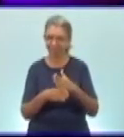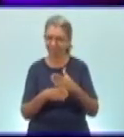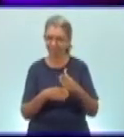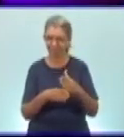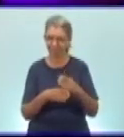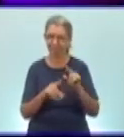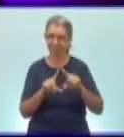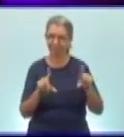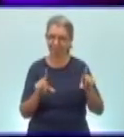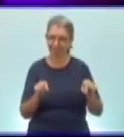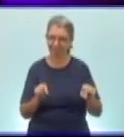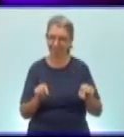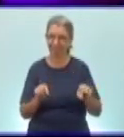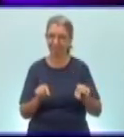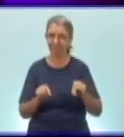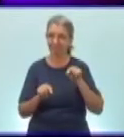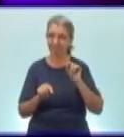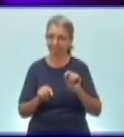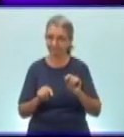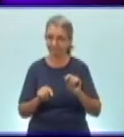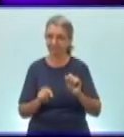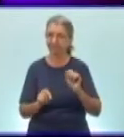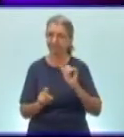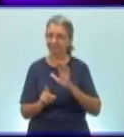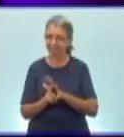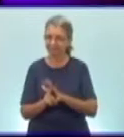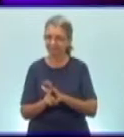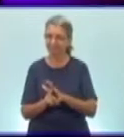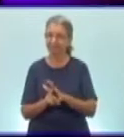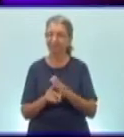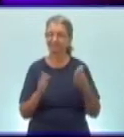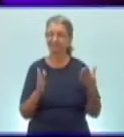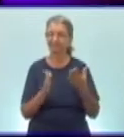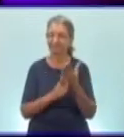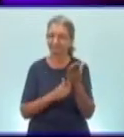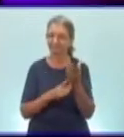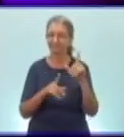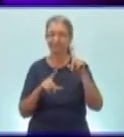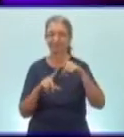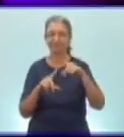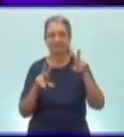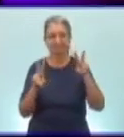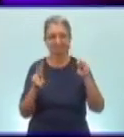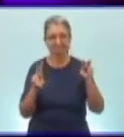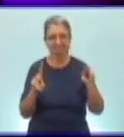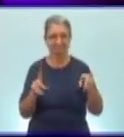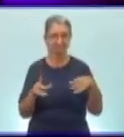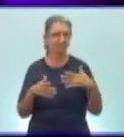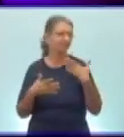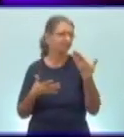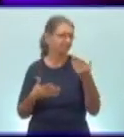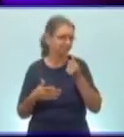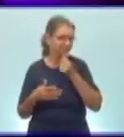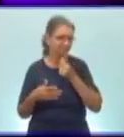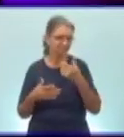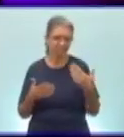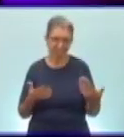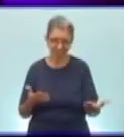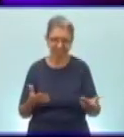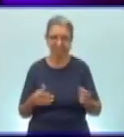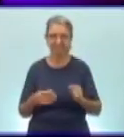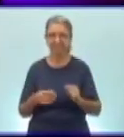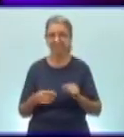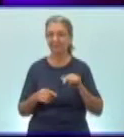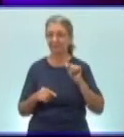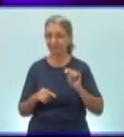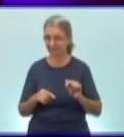ver que a continuación, cuando comencemos ya a desarrollar todo el tema, les va a resultar muy cómodo hacer esta definición de lo que es resonancia.